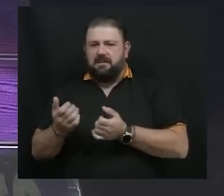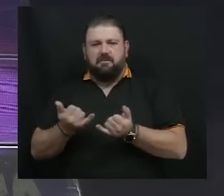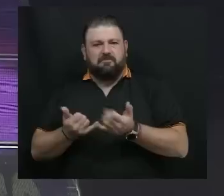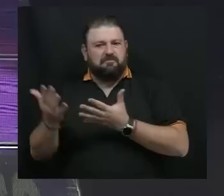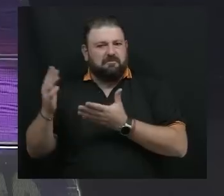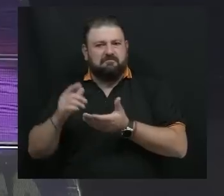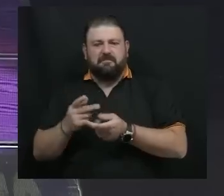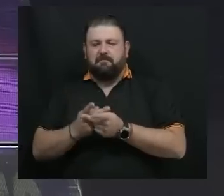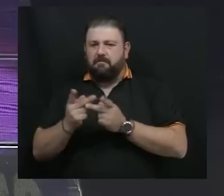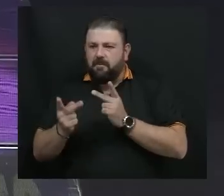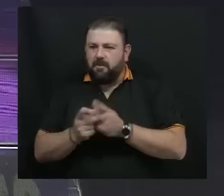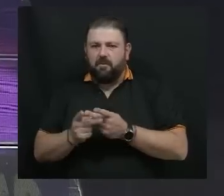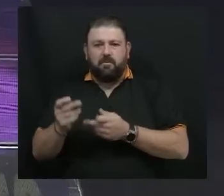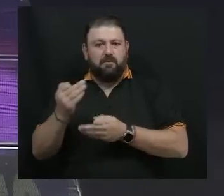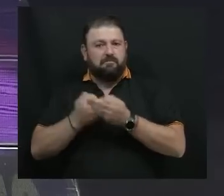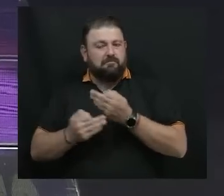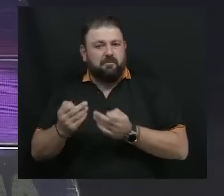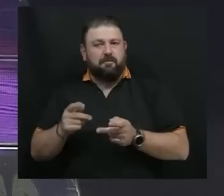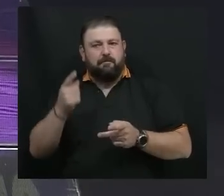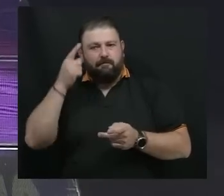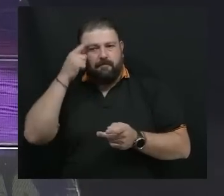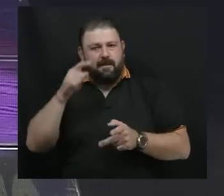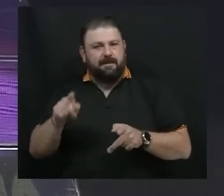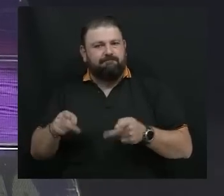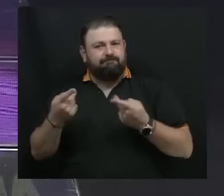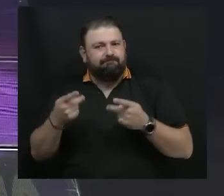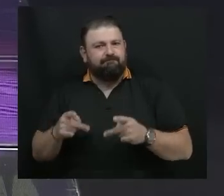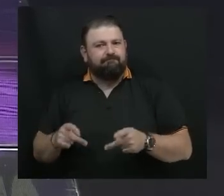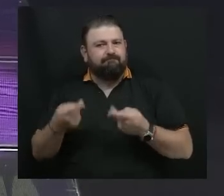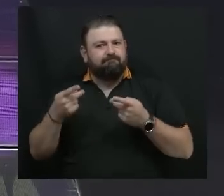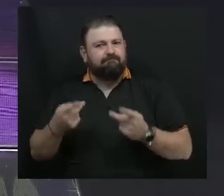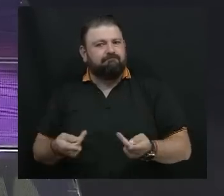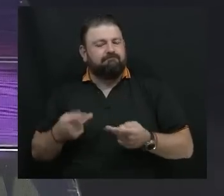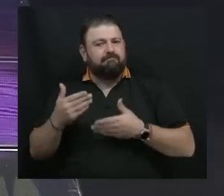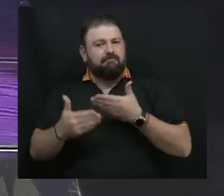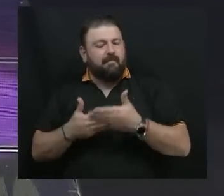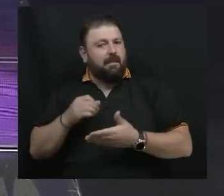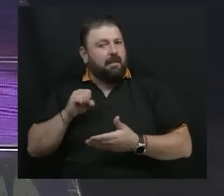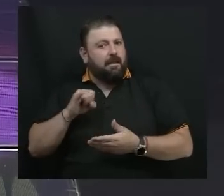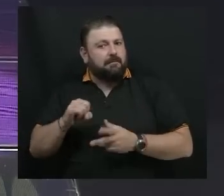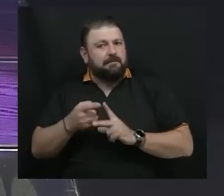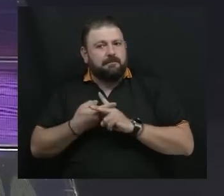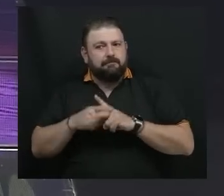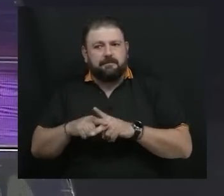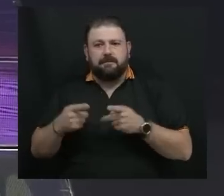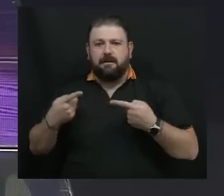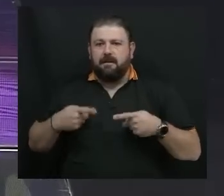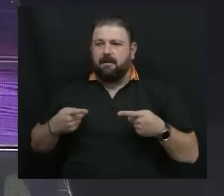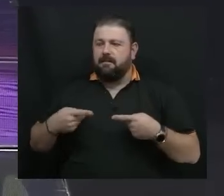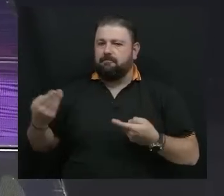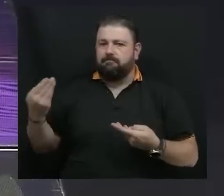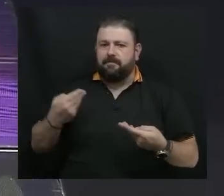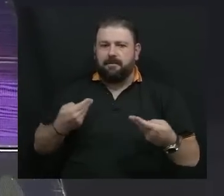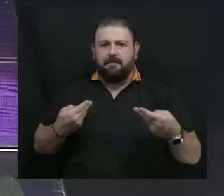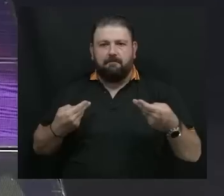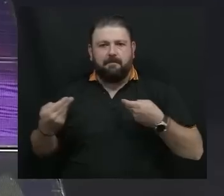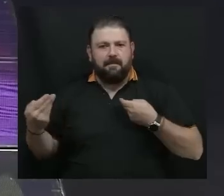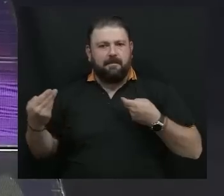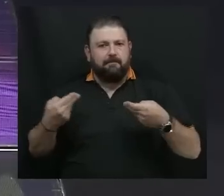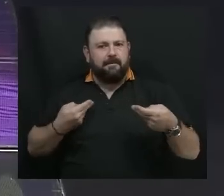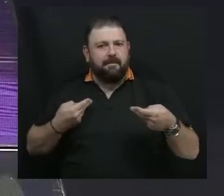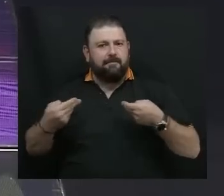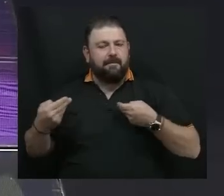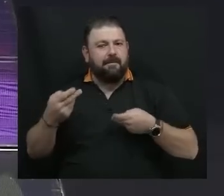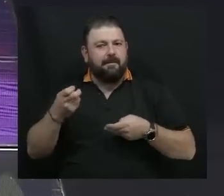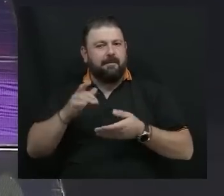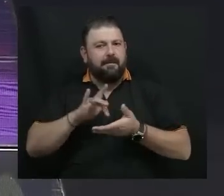puro producto para menudear. Y vendía producto. Y así, amigos, empecé mi negocio y empecé a pagar mi carrera. Empecé a formar mi red, mi